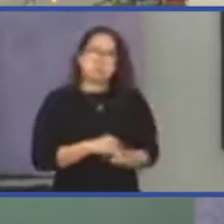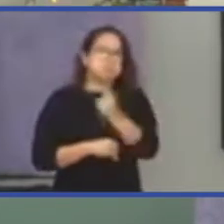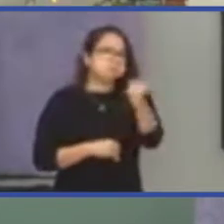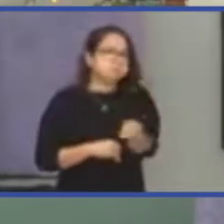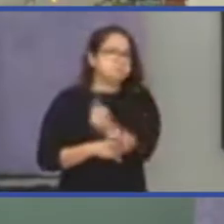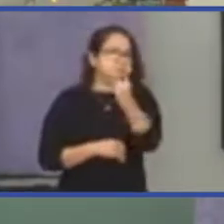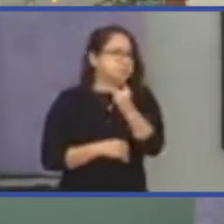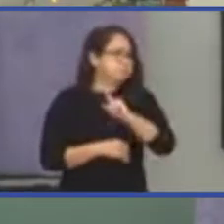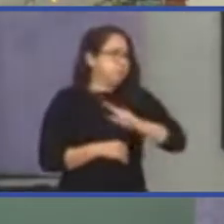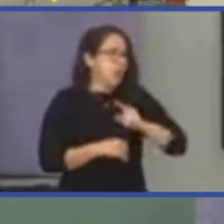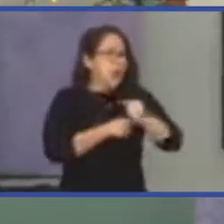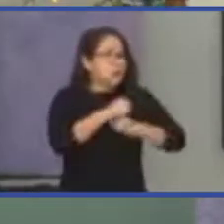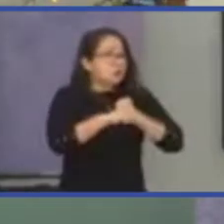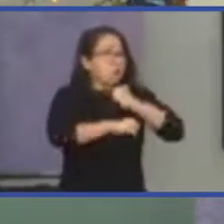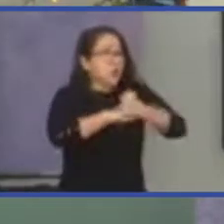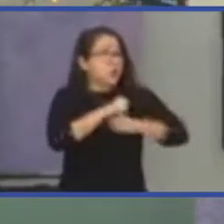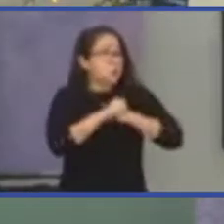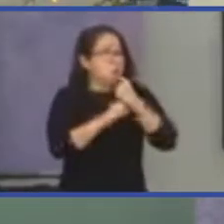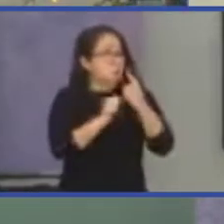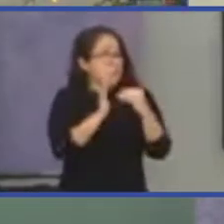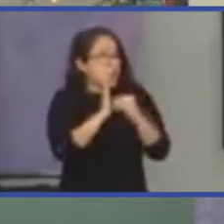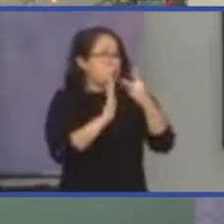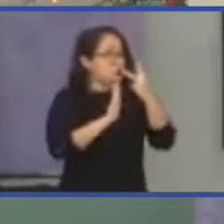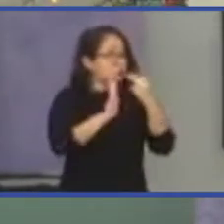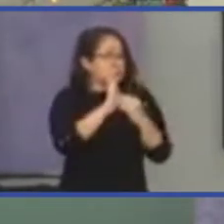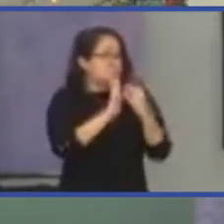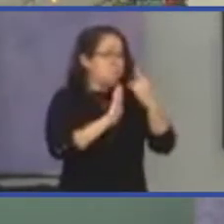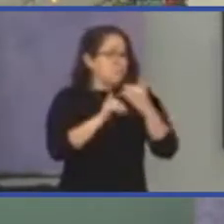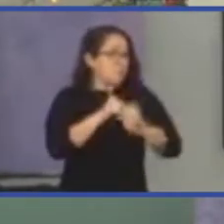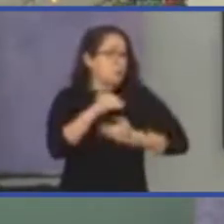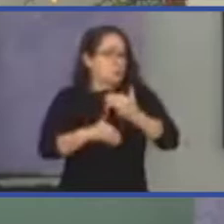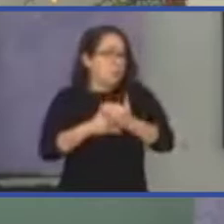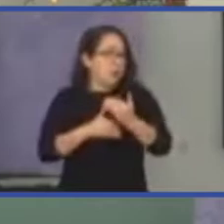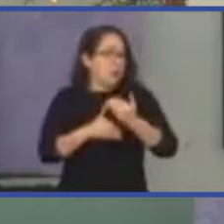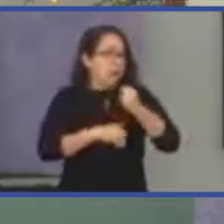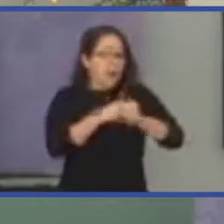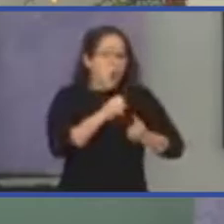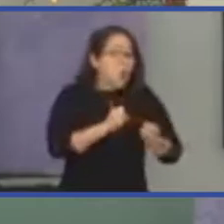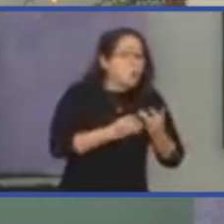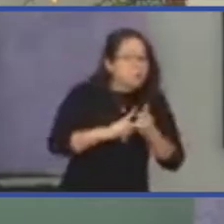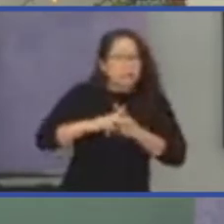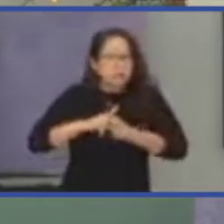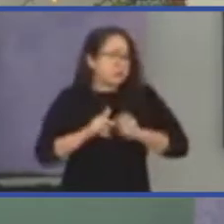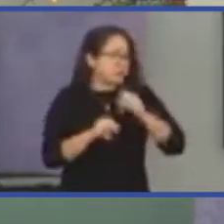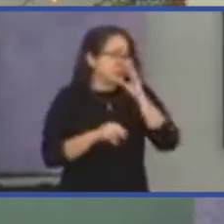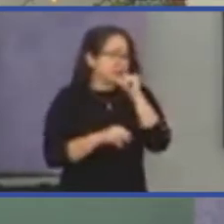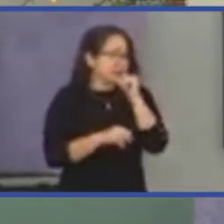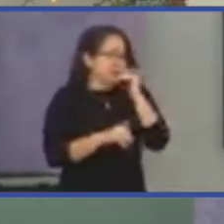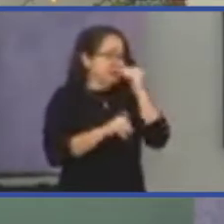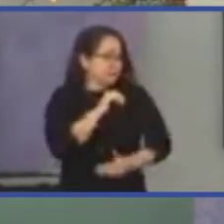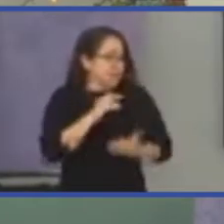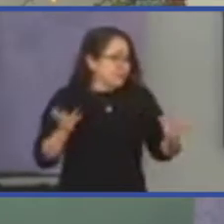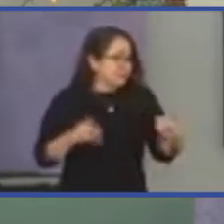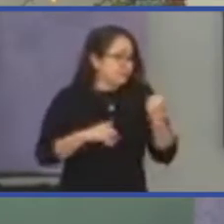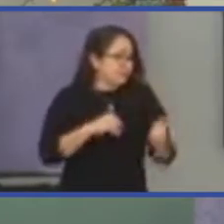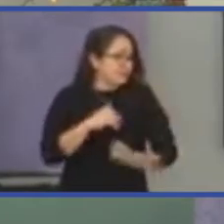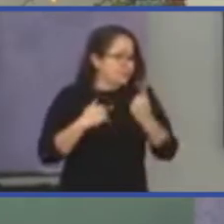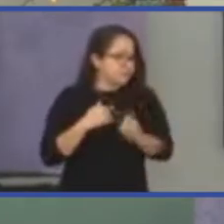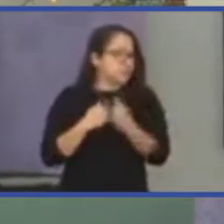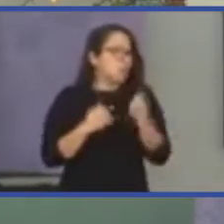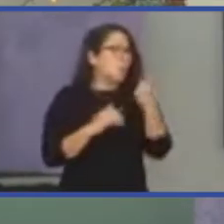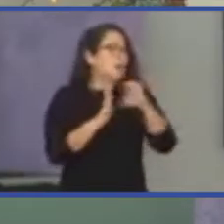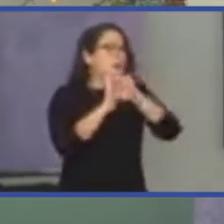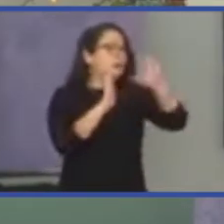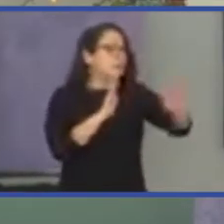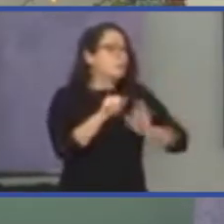podríamos terminar de contar. Y eso es algo muy, muy extraño. Un ejemplo de un conjunto infinito es